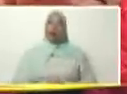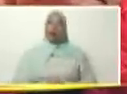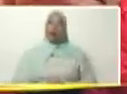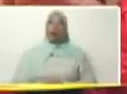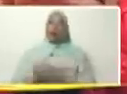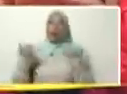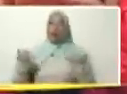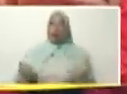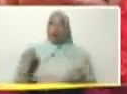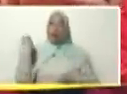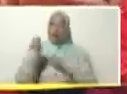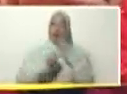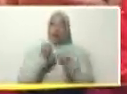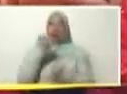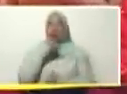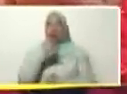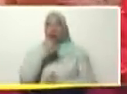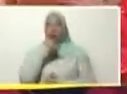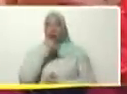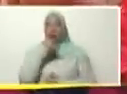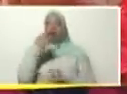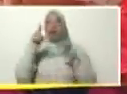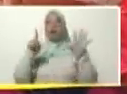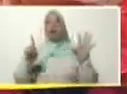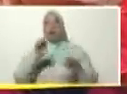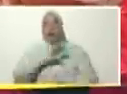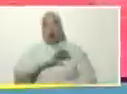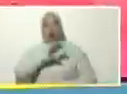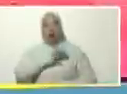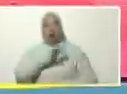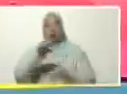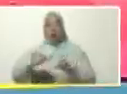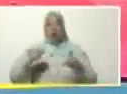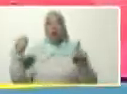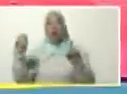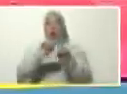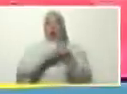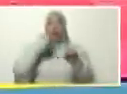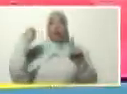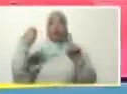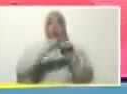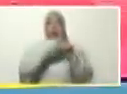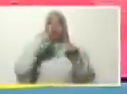6 de diciembre. El 6 de enero, un mes, seguía el sabotaje intenso.